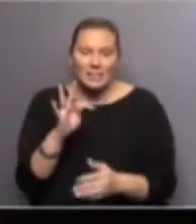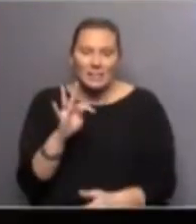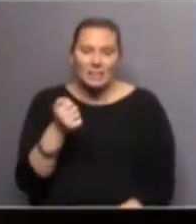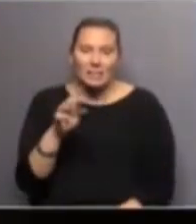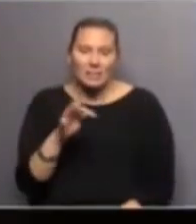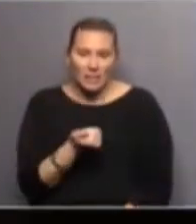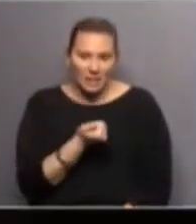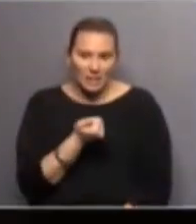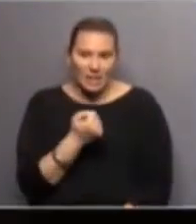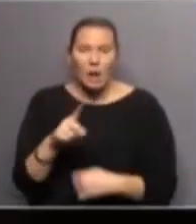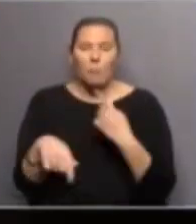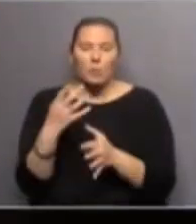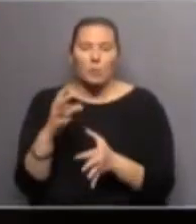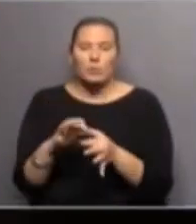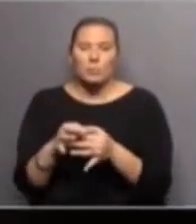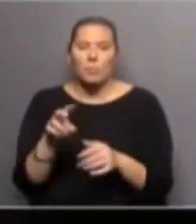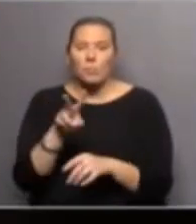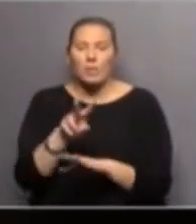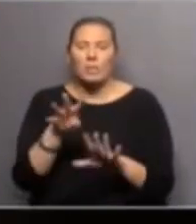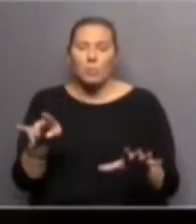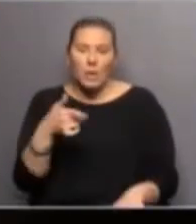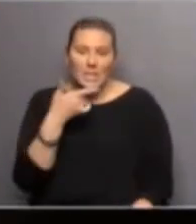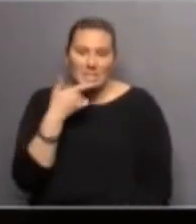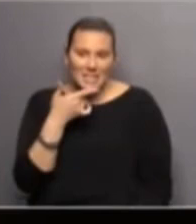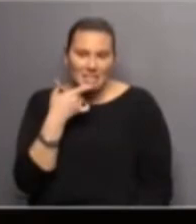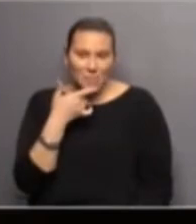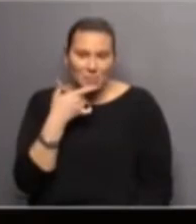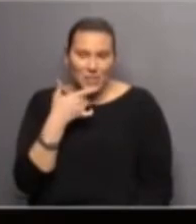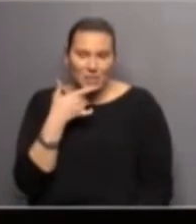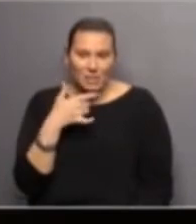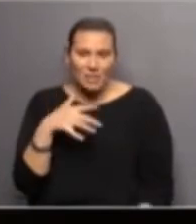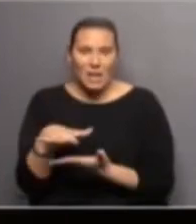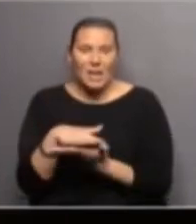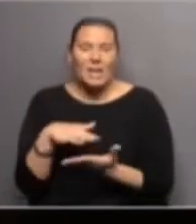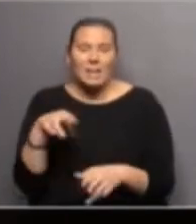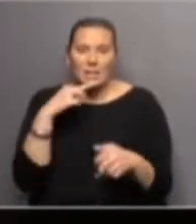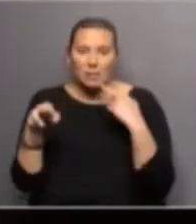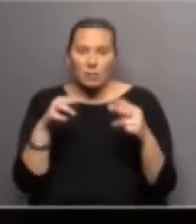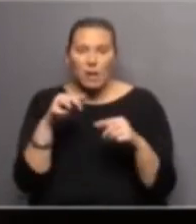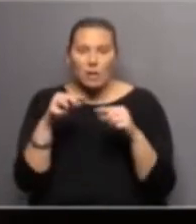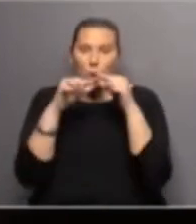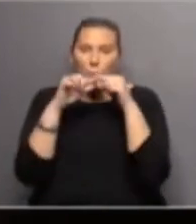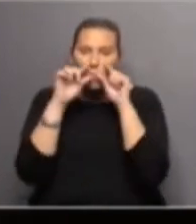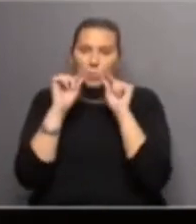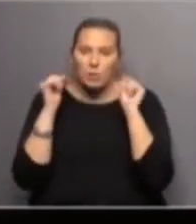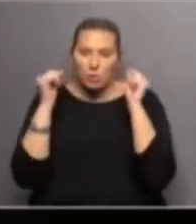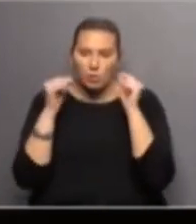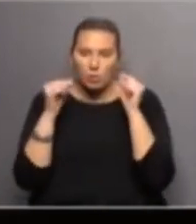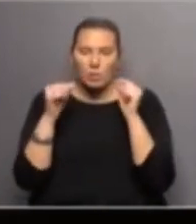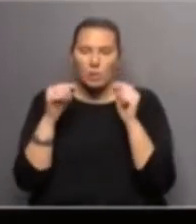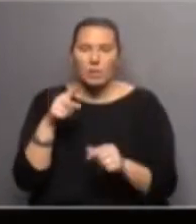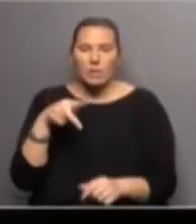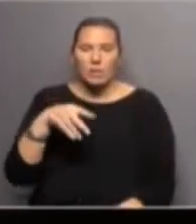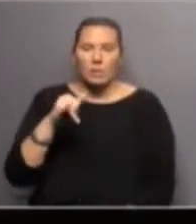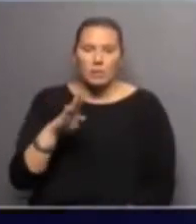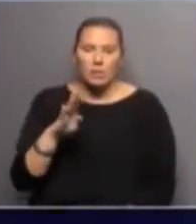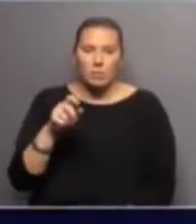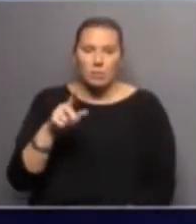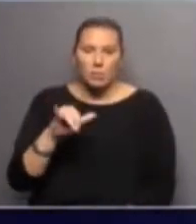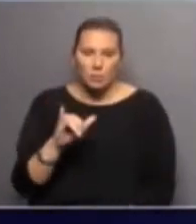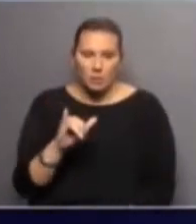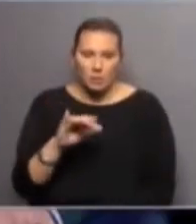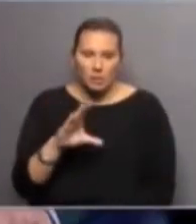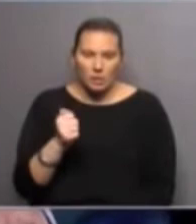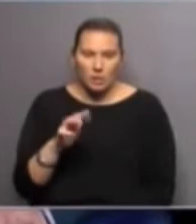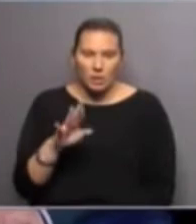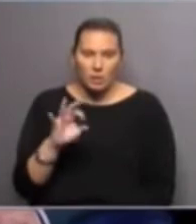el próximo miércoles 29 de septiembre. Exacto. En el restaurante Don Bigote. Y ahí están con Rosana Nípoli y Caro Nocito, que